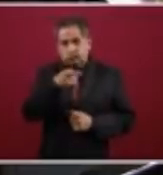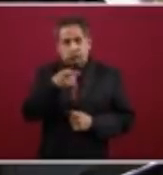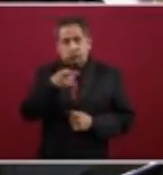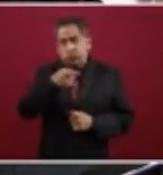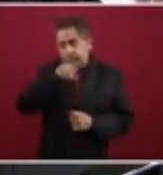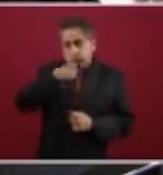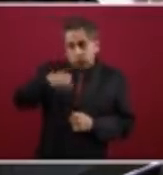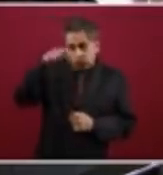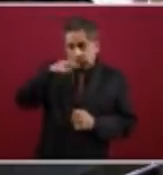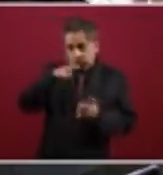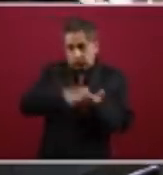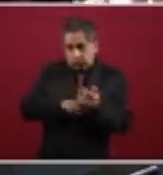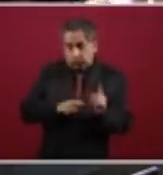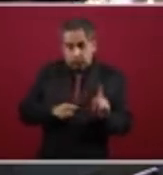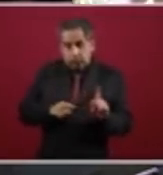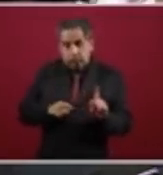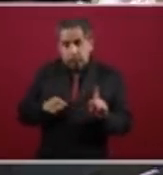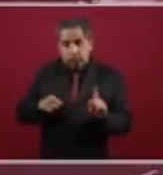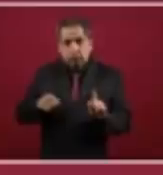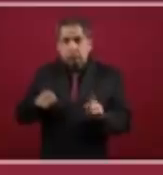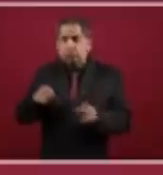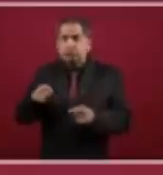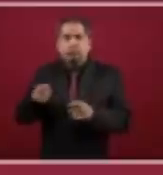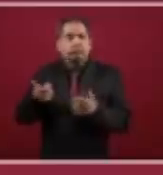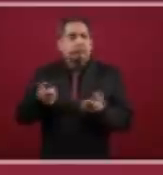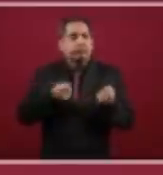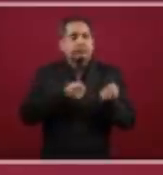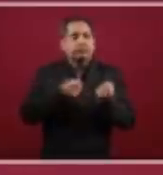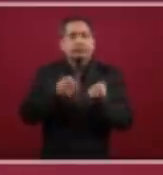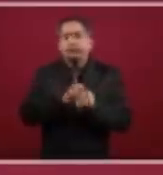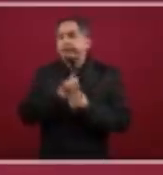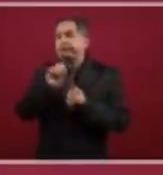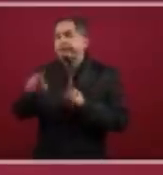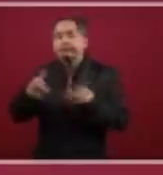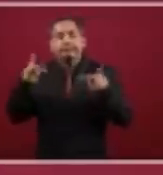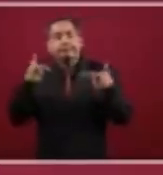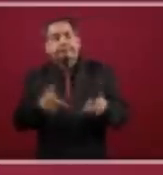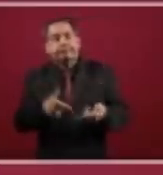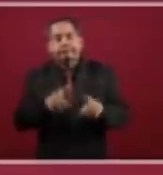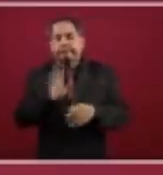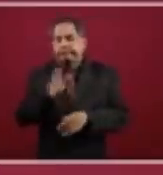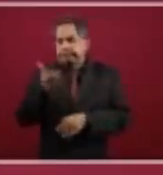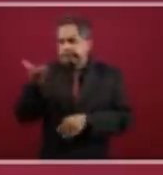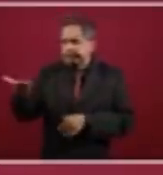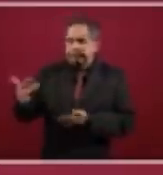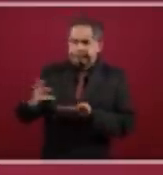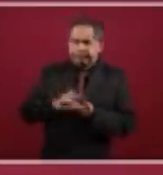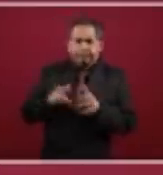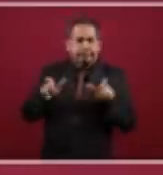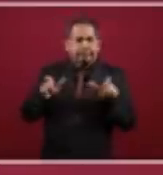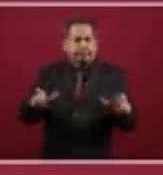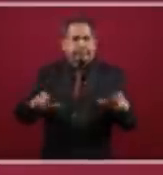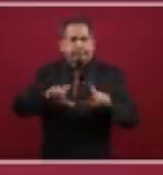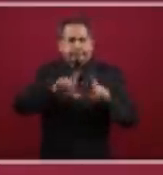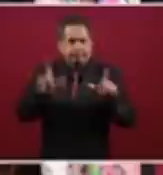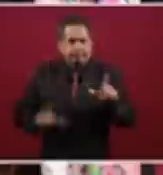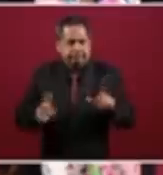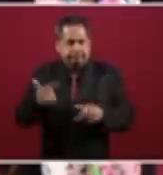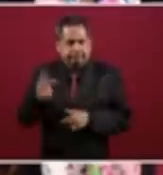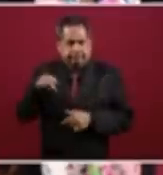adultos mayores, ha sido en los traslados, y hemos pedido el apoyo de la Guardia Nacional en un análisis que